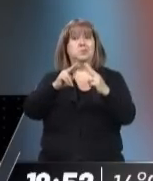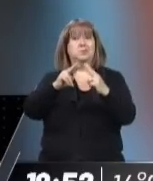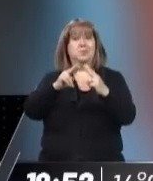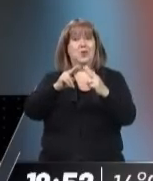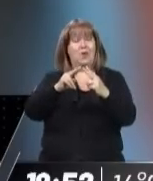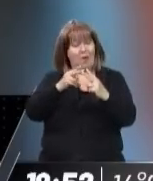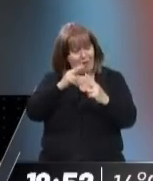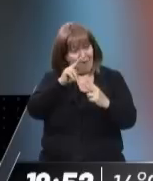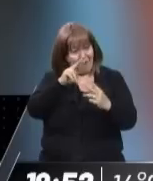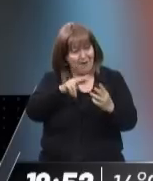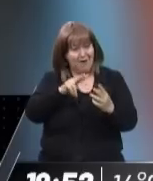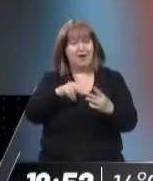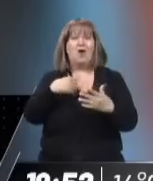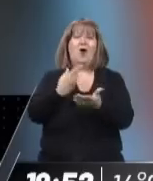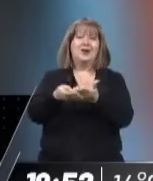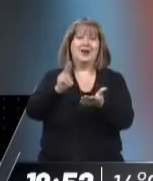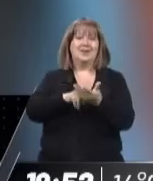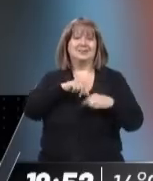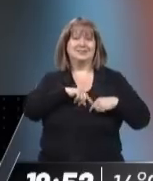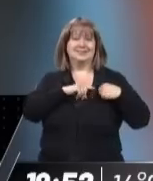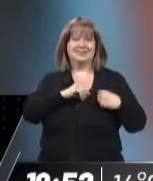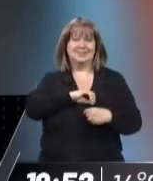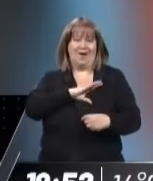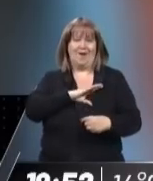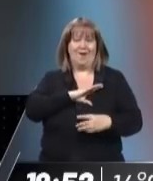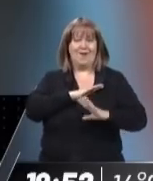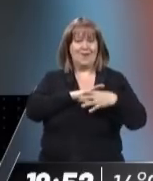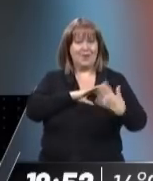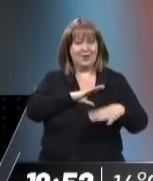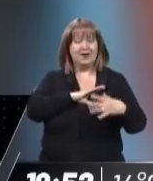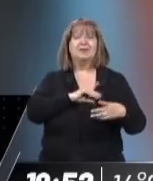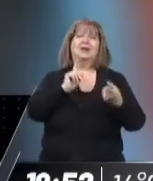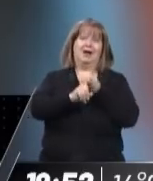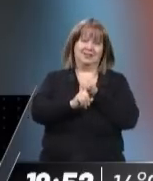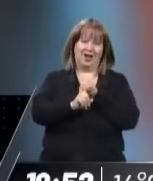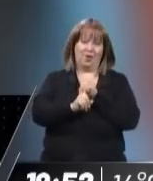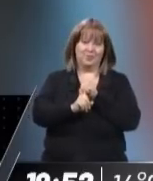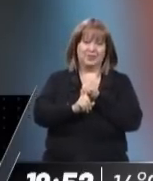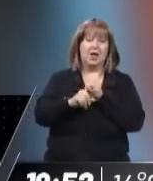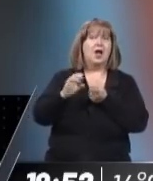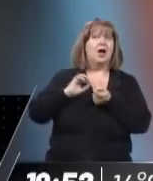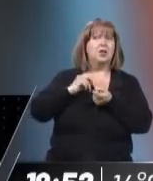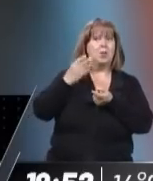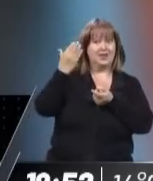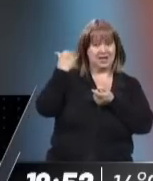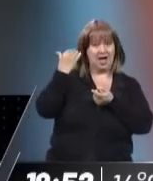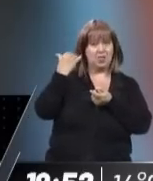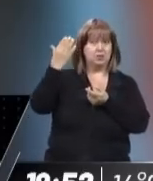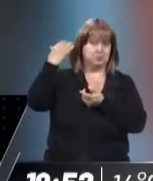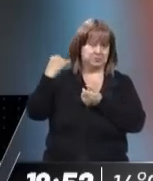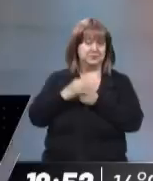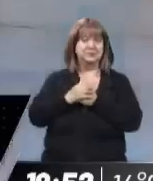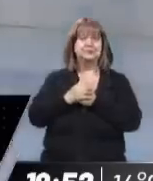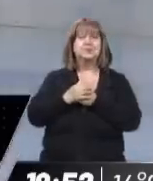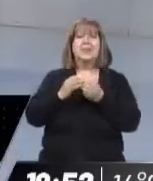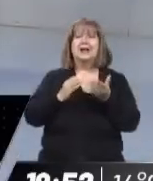también le escribía a ella cada vez que digo adiós. Pero después confirmó, lo contó en. Sí, no es para yo ella. Yo siempre pensé que era para cada ella. Cada